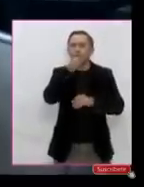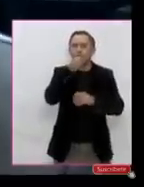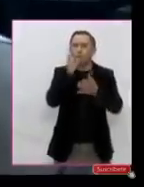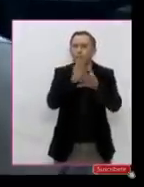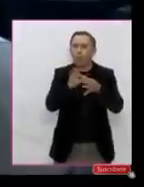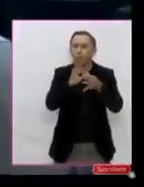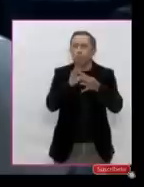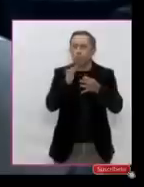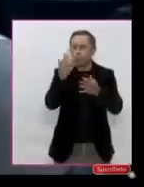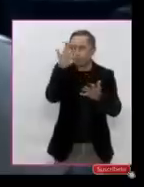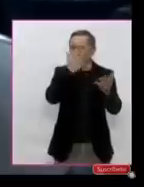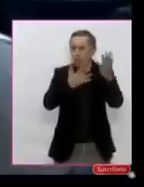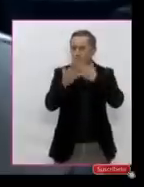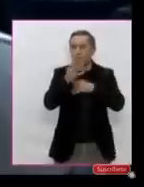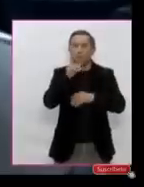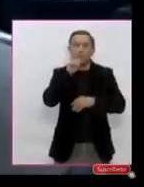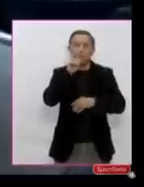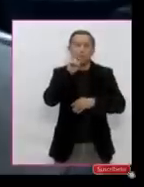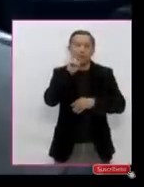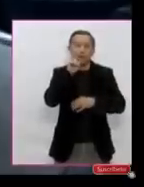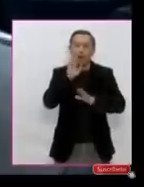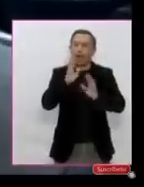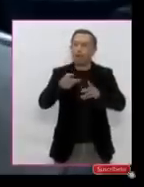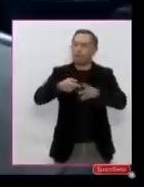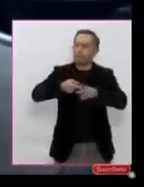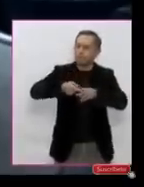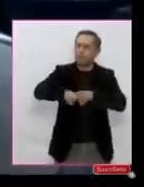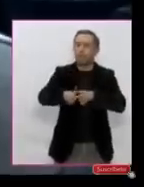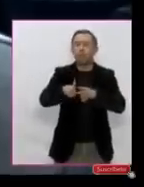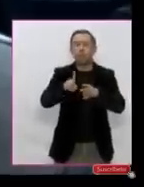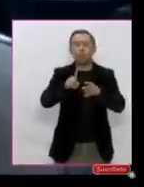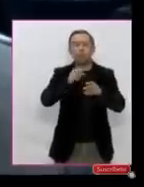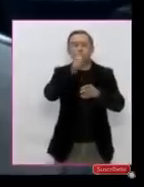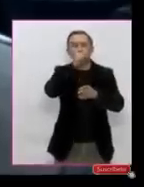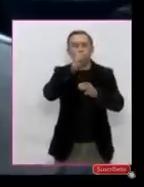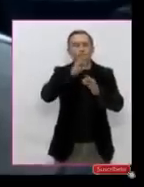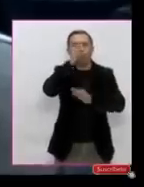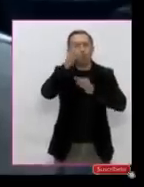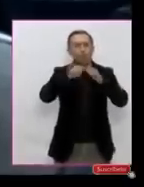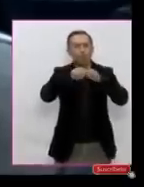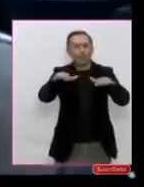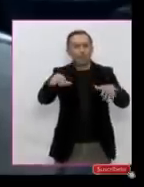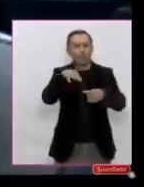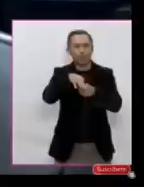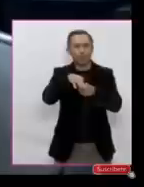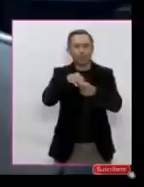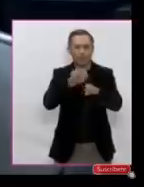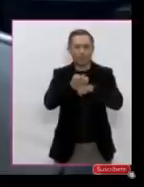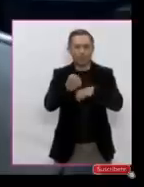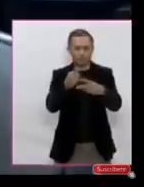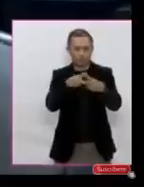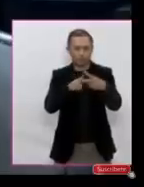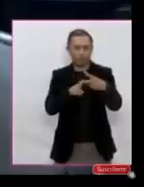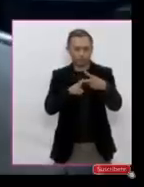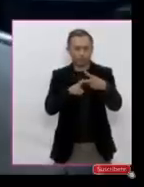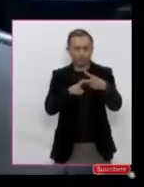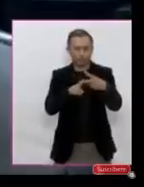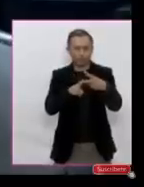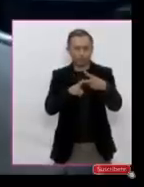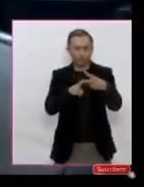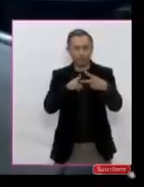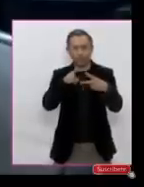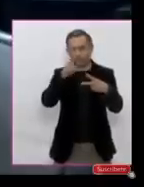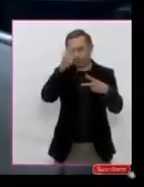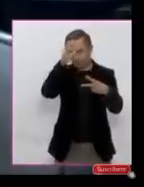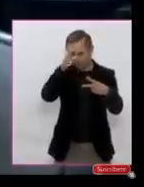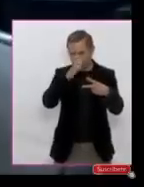arranca pues no están arrancando las campañas electorales en los dos estados y que por huila